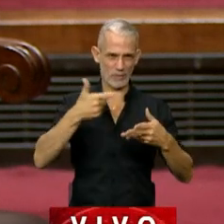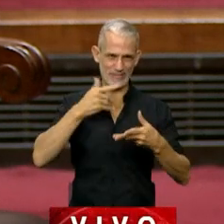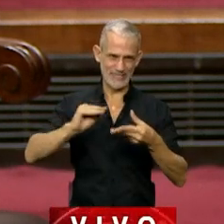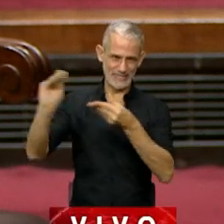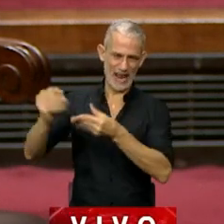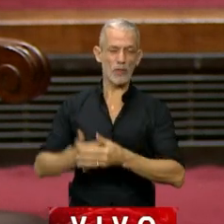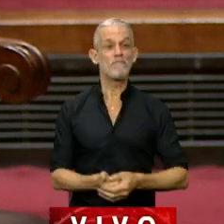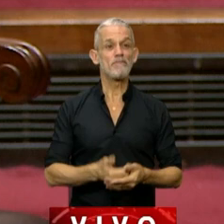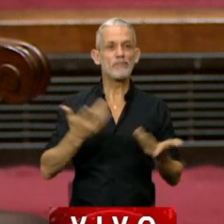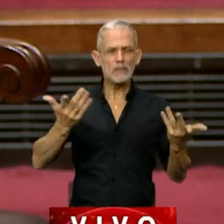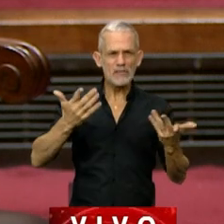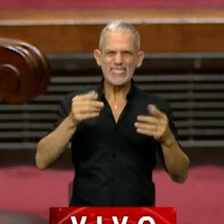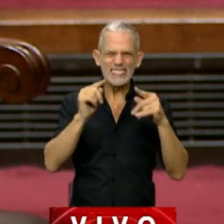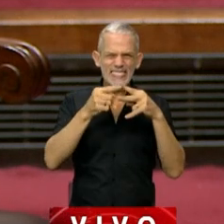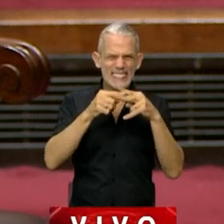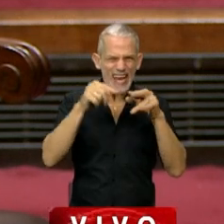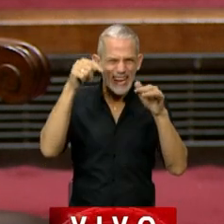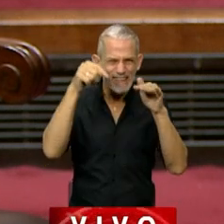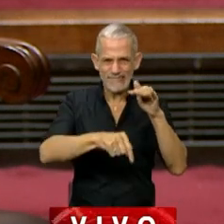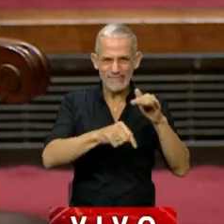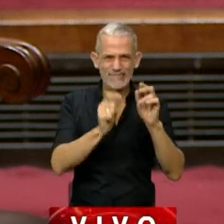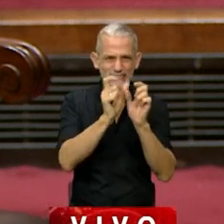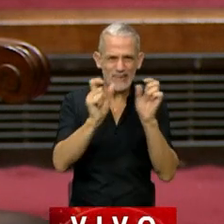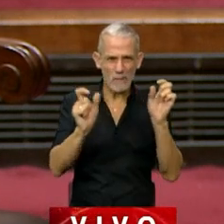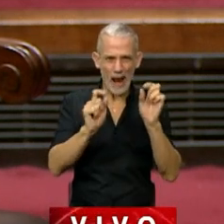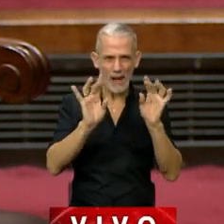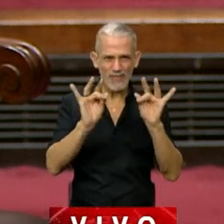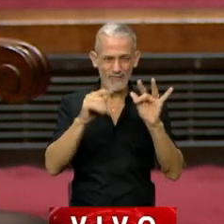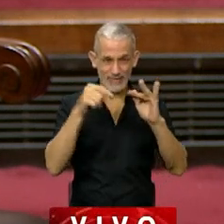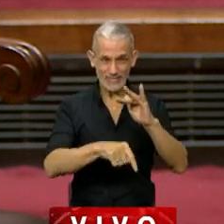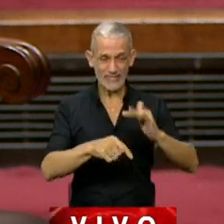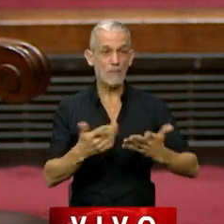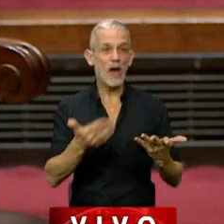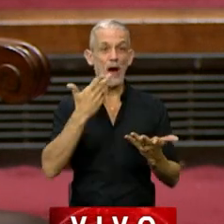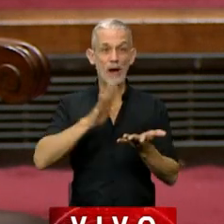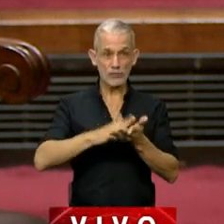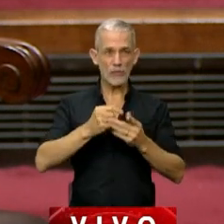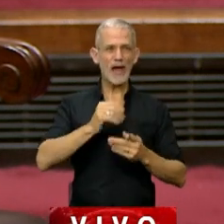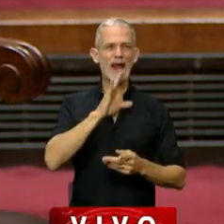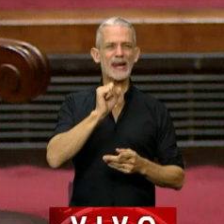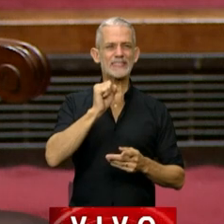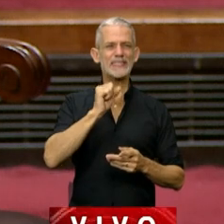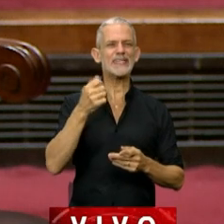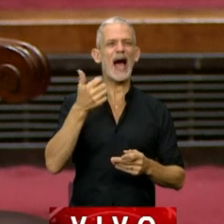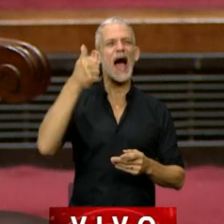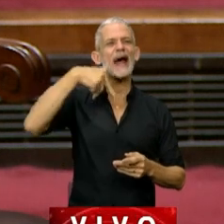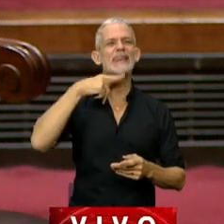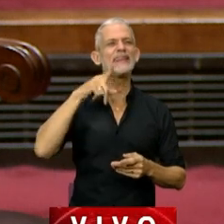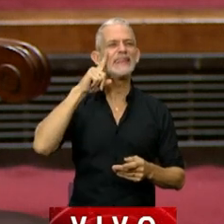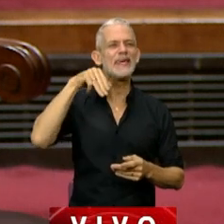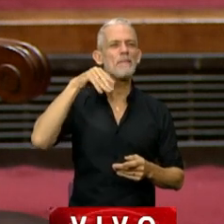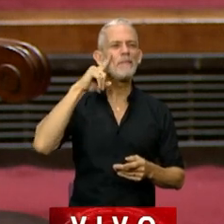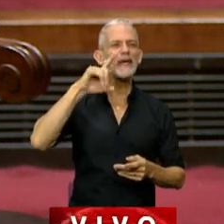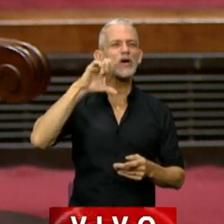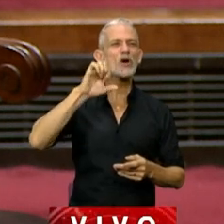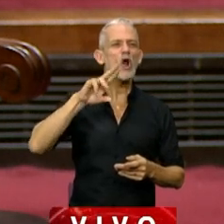Les decía que es una cuestión un poco técnica, porque ciertamente hablar de resistencia antimicrobiana puede sonar